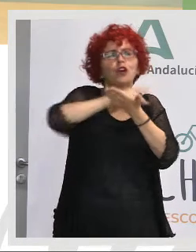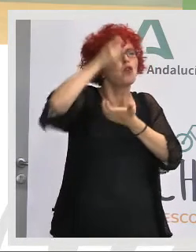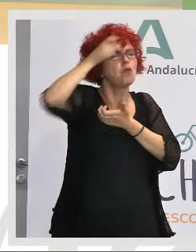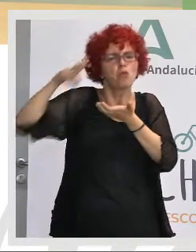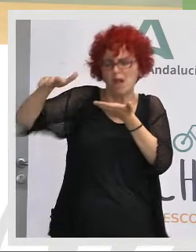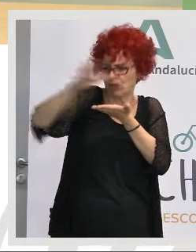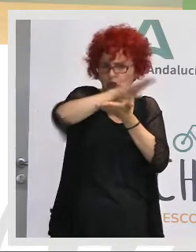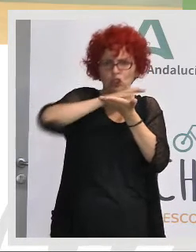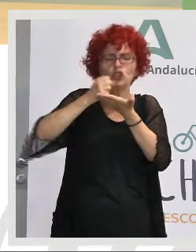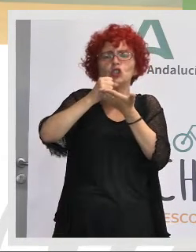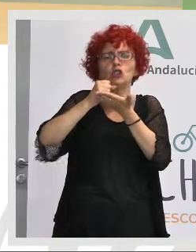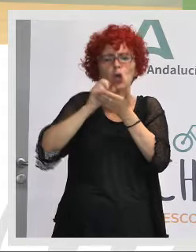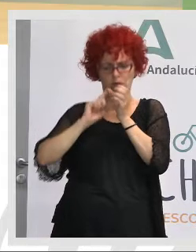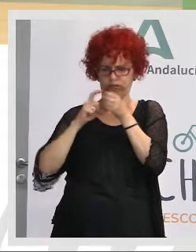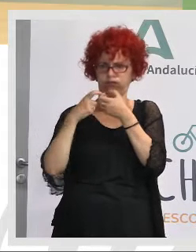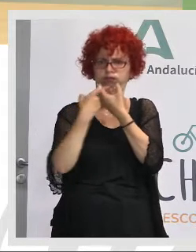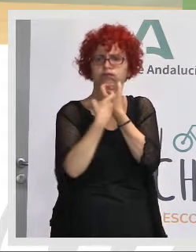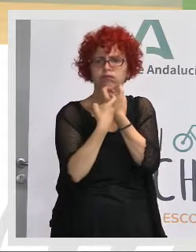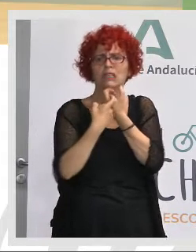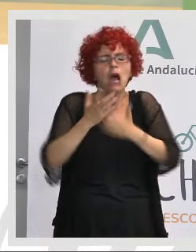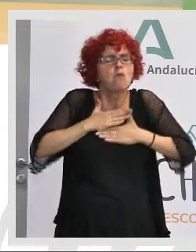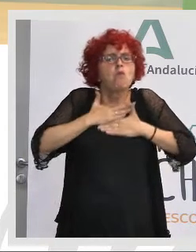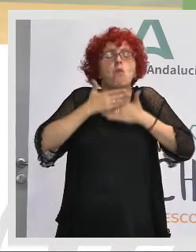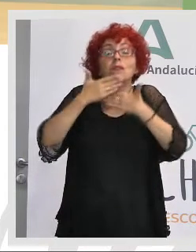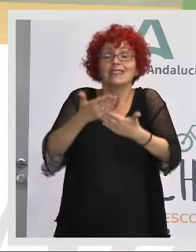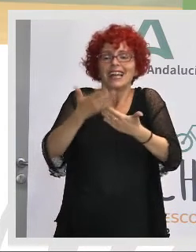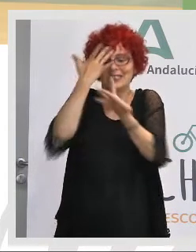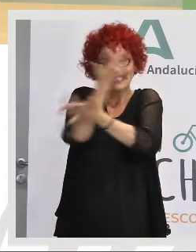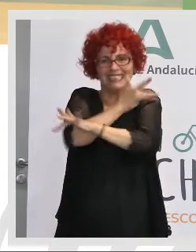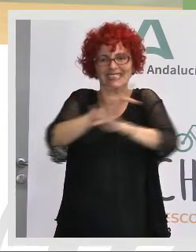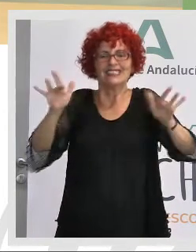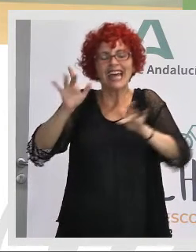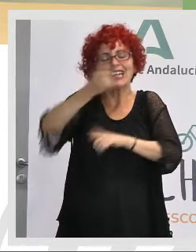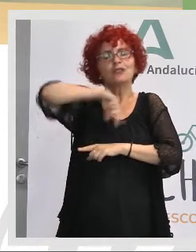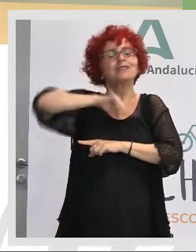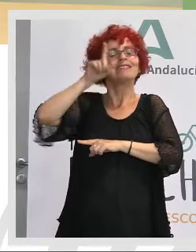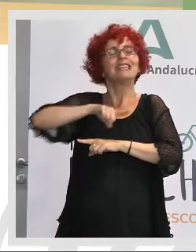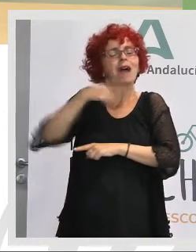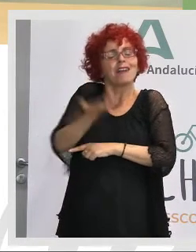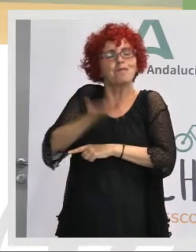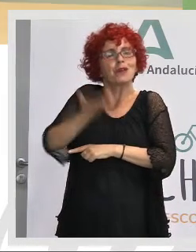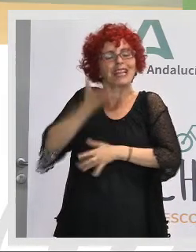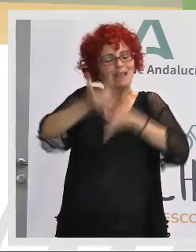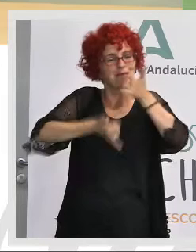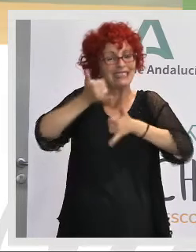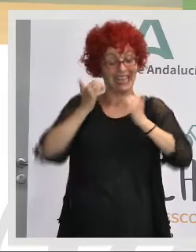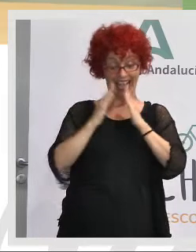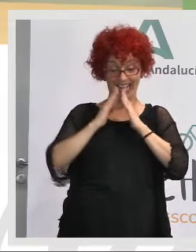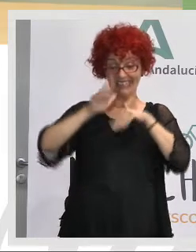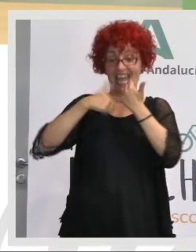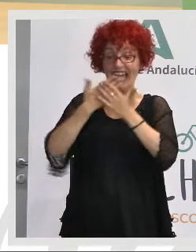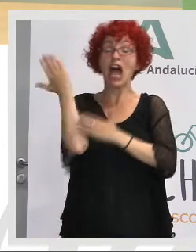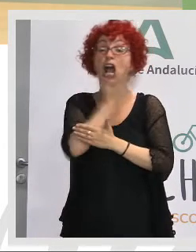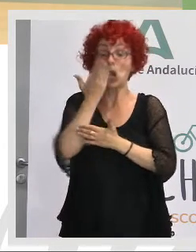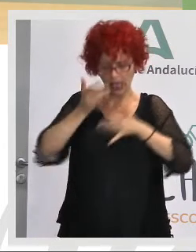dar difusión y para sensibilizar de ese uso de la bicicleta en los desplazamientos al cole. De